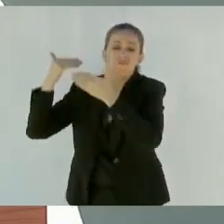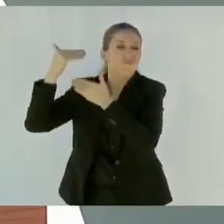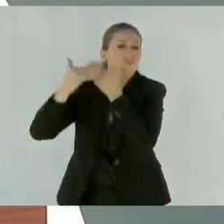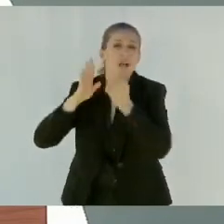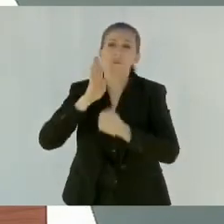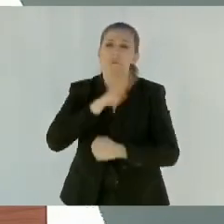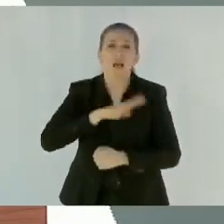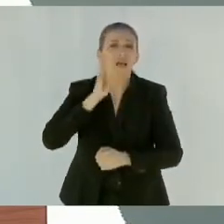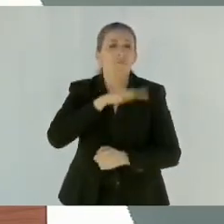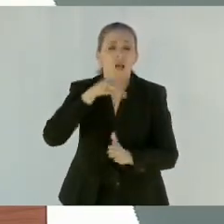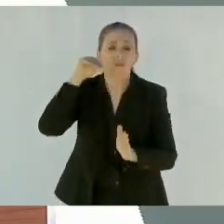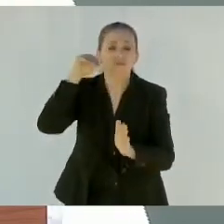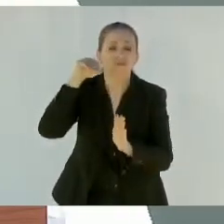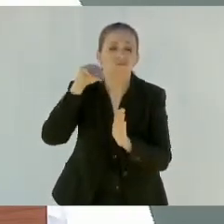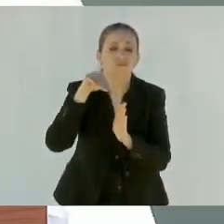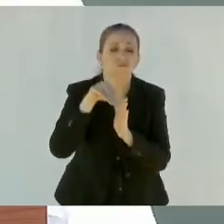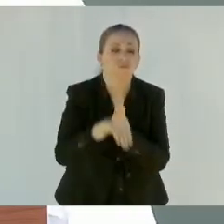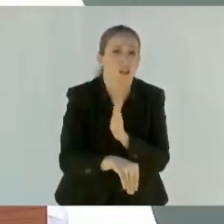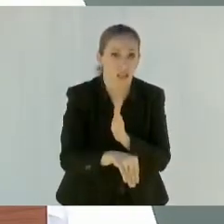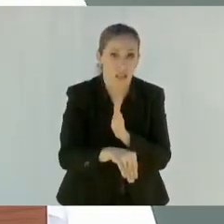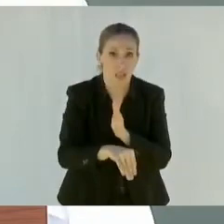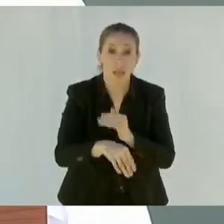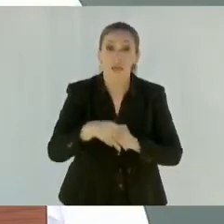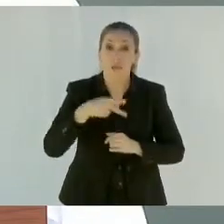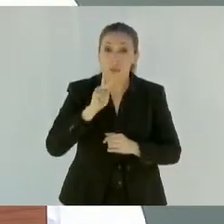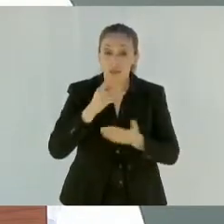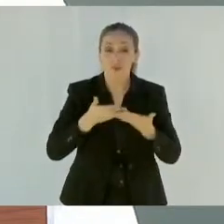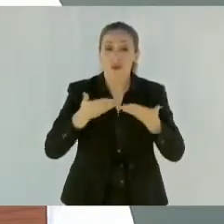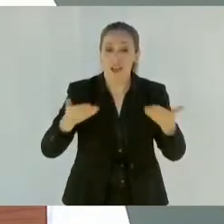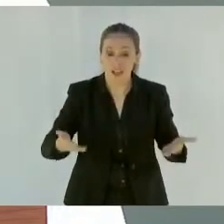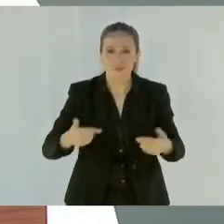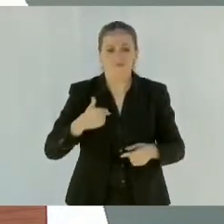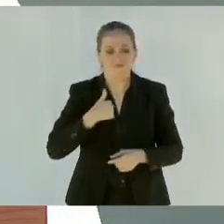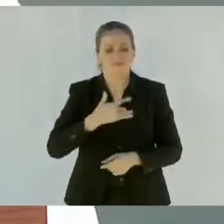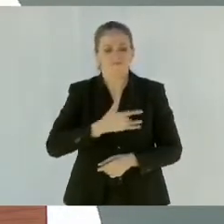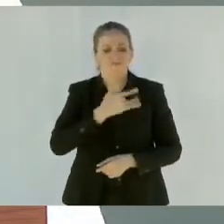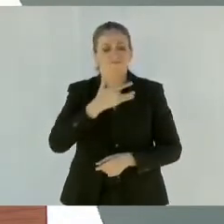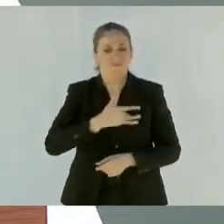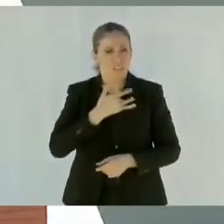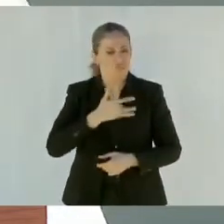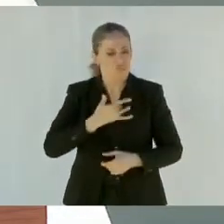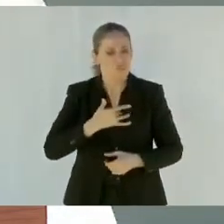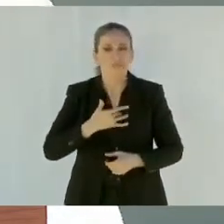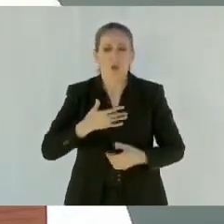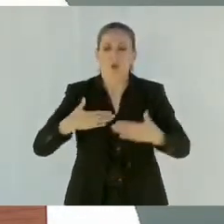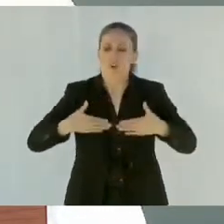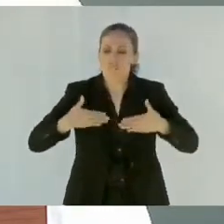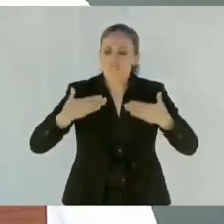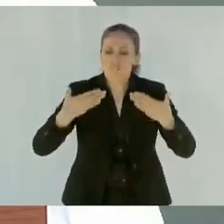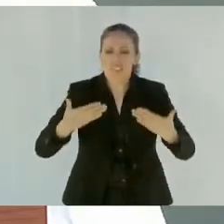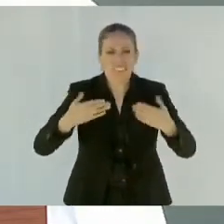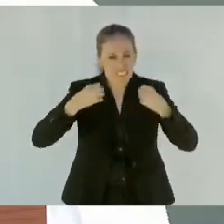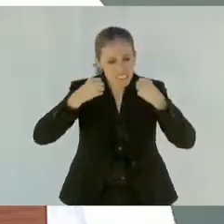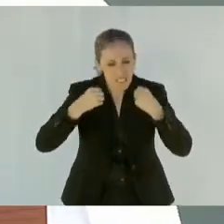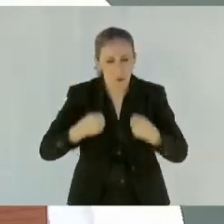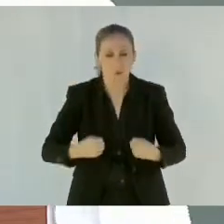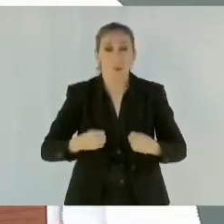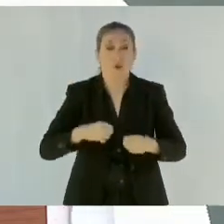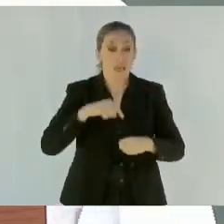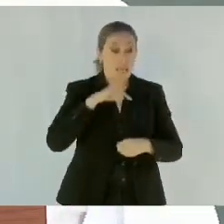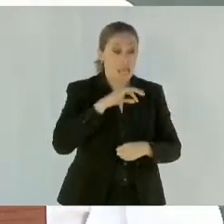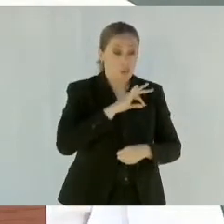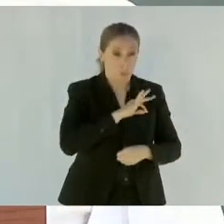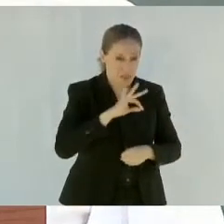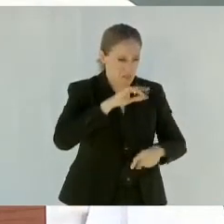yo tengo mucha confianza de que si terminamos con la corrupción, vamos a salir adelante. Y